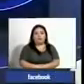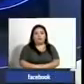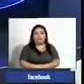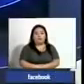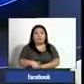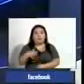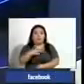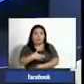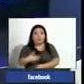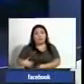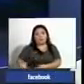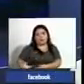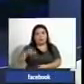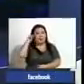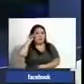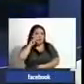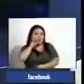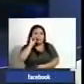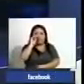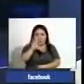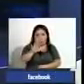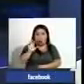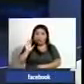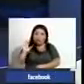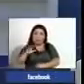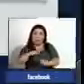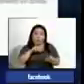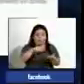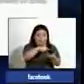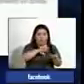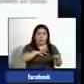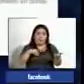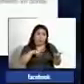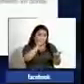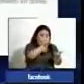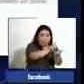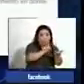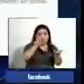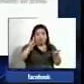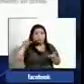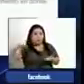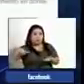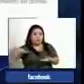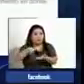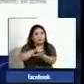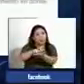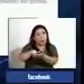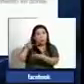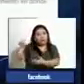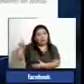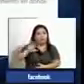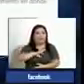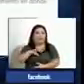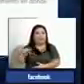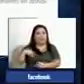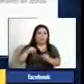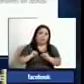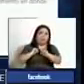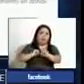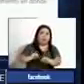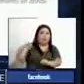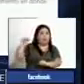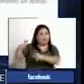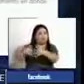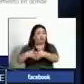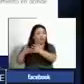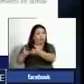Y el presidente además aseguró que uno de sus familiares falleció este jueves en Nueva York, ciudad epicentro de la enfermedad en los Estados